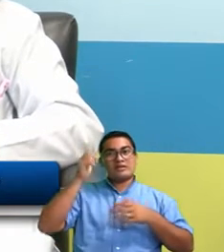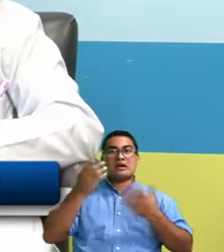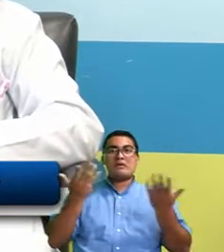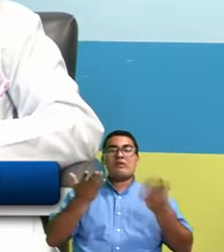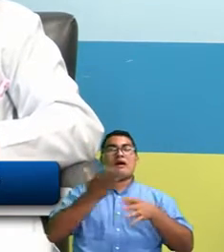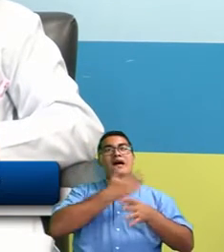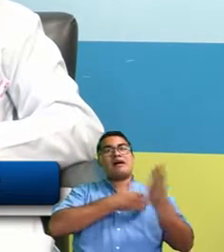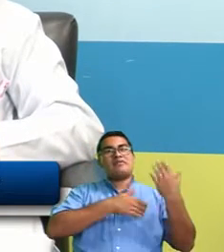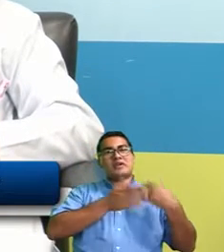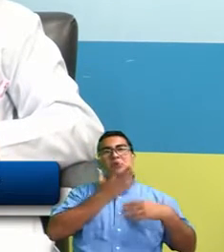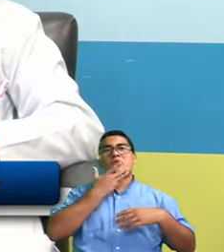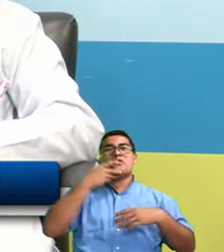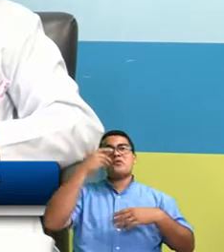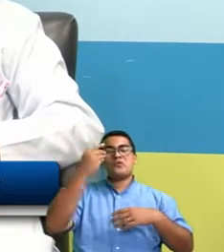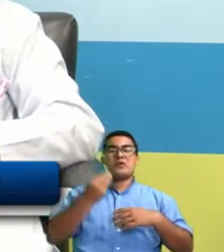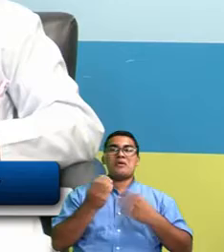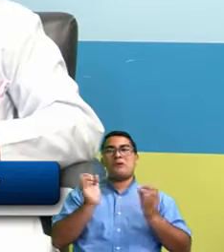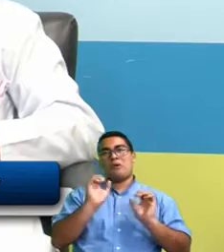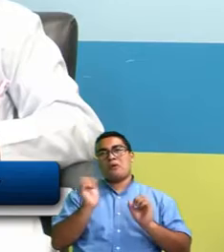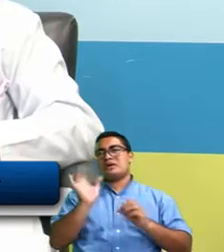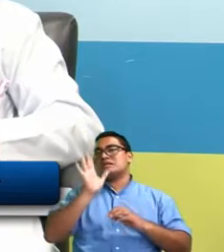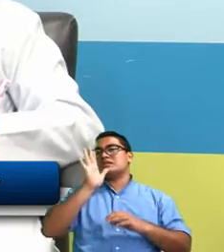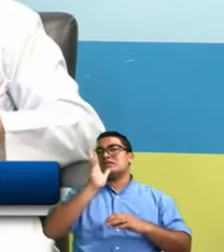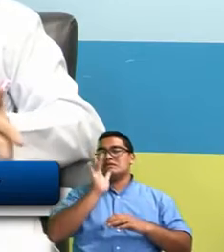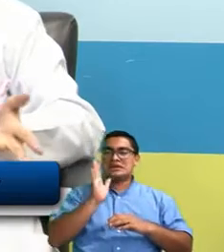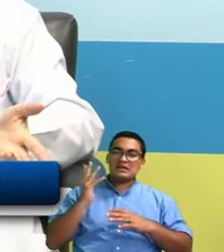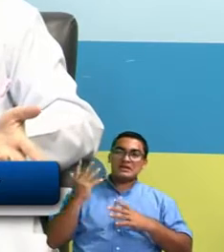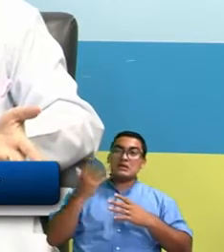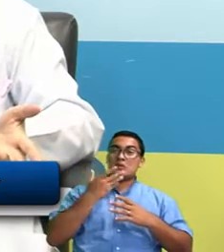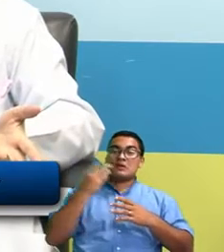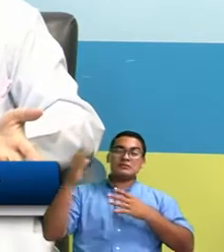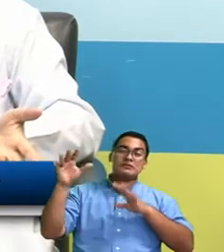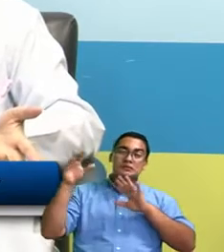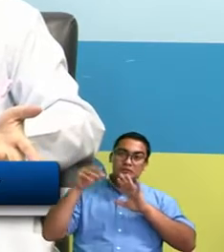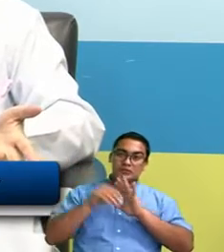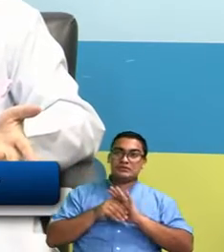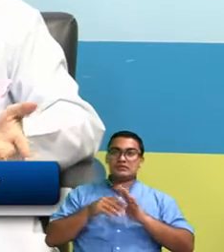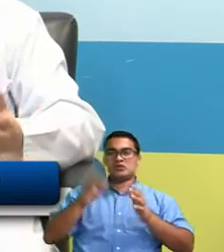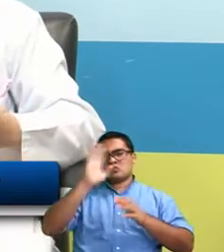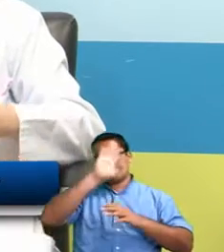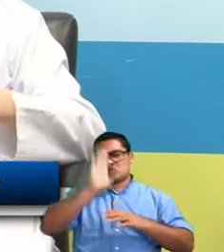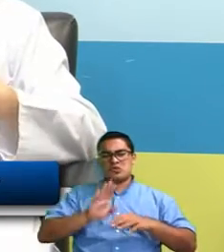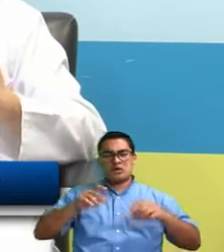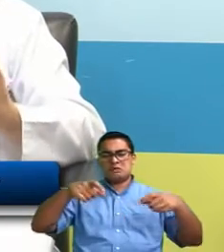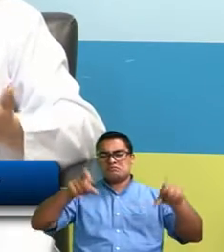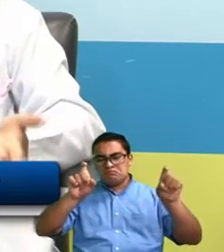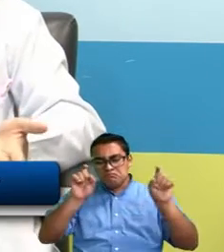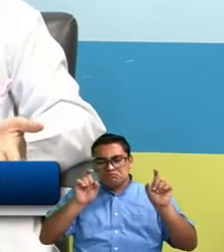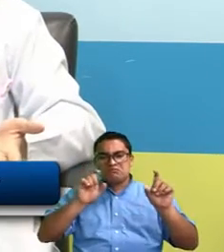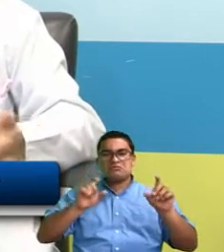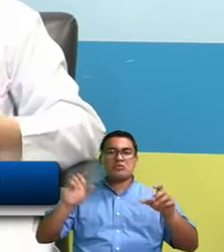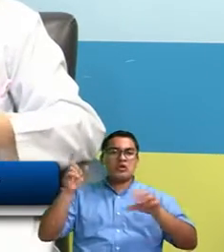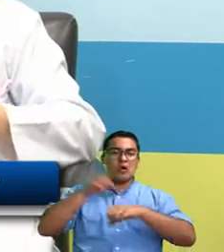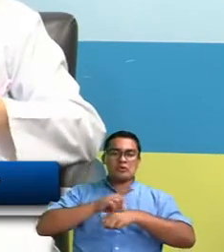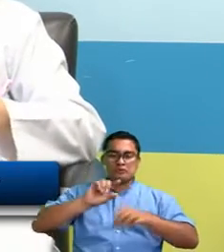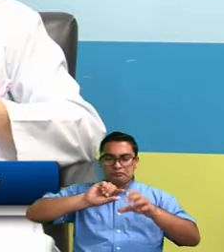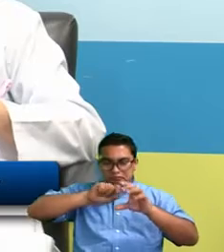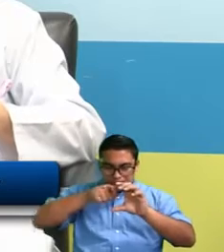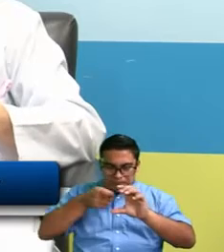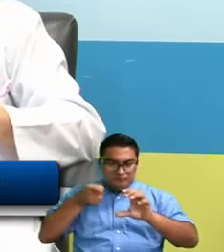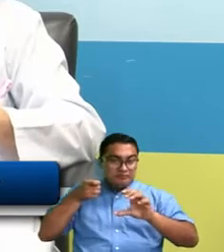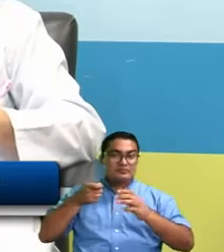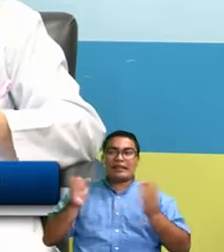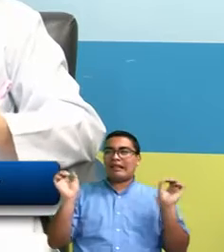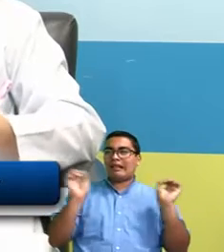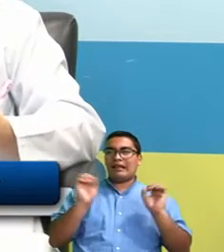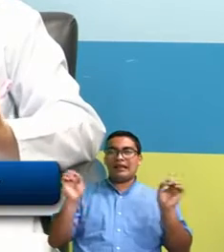su juventud o en la adolescencia y este virus nunca se hicieron Papa Nicolau o no se les detectó o tuvieron